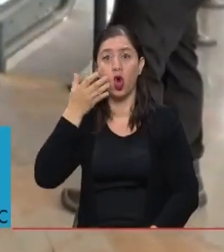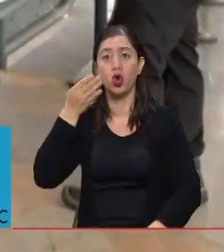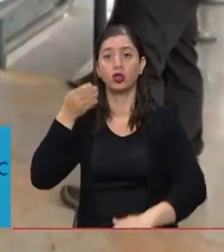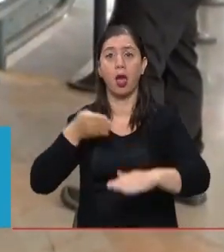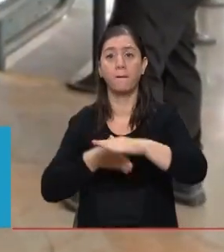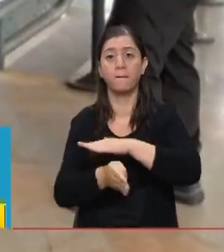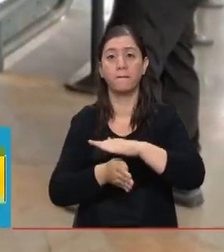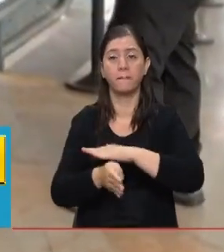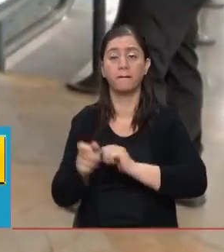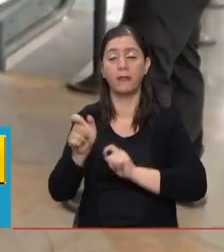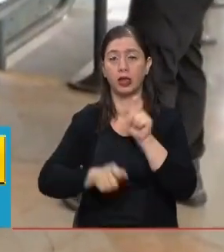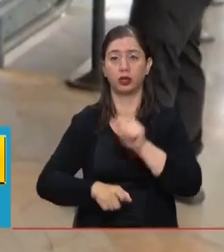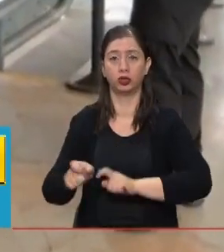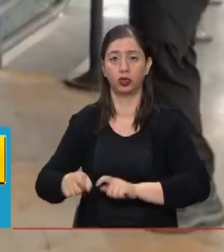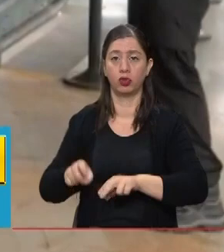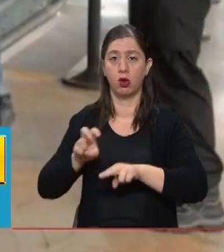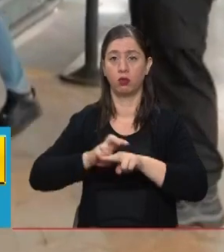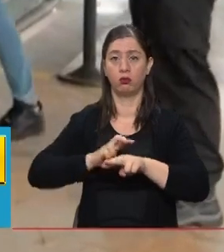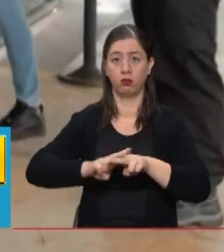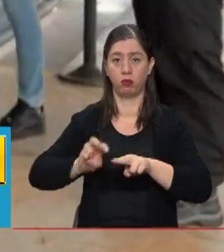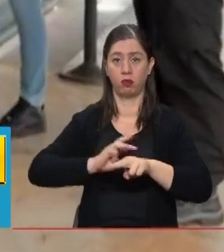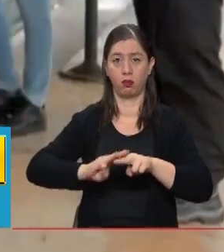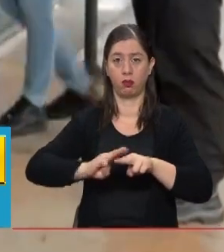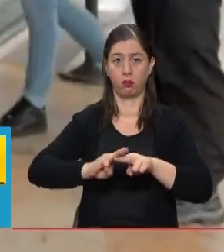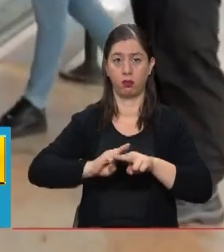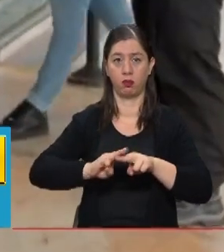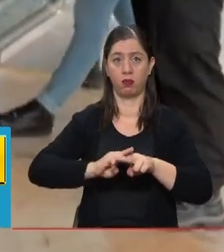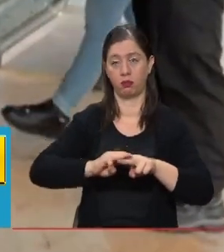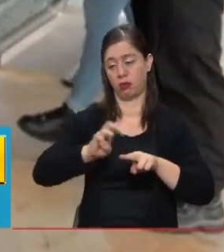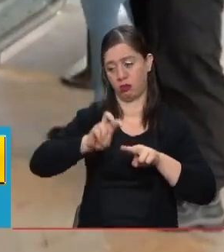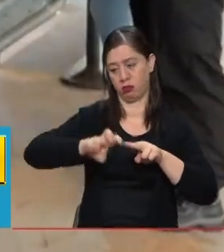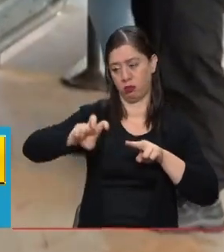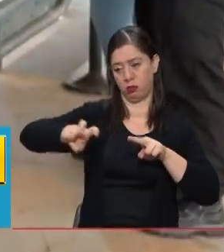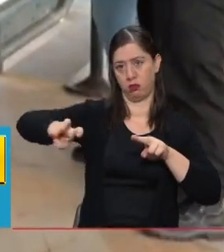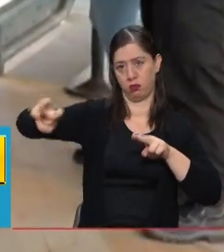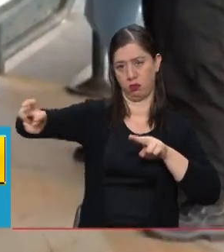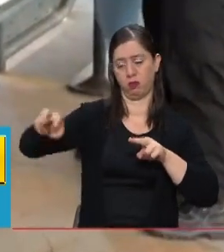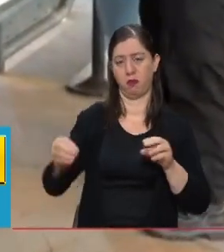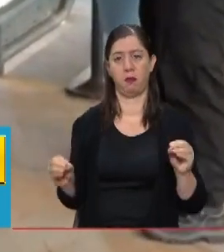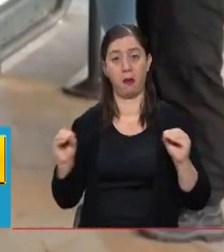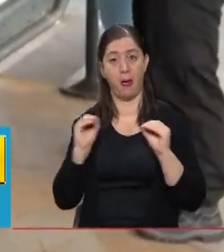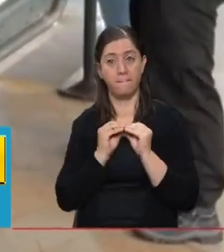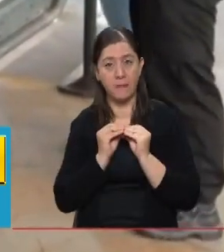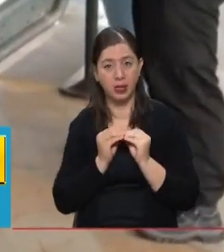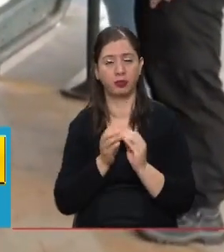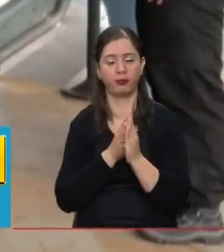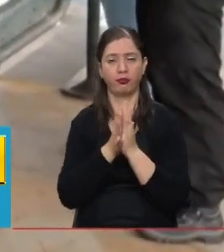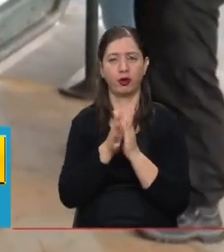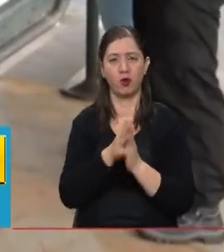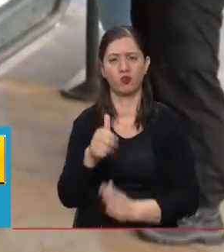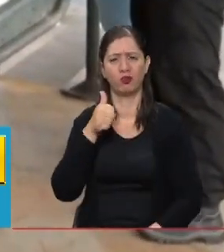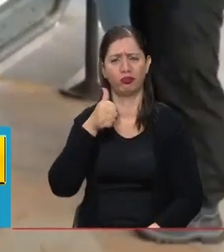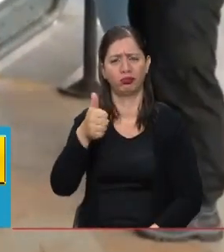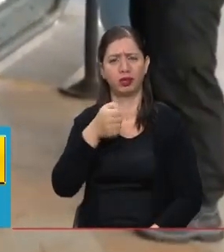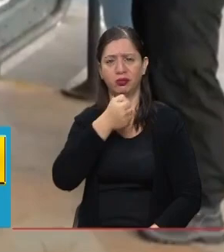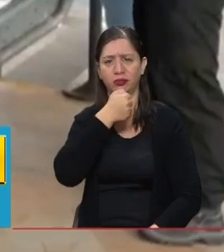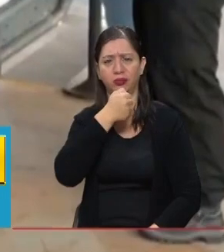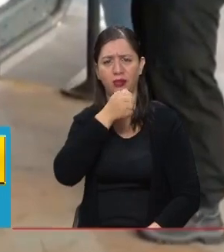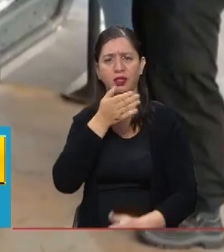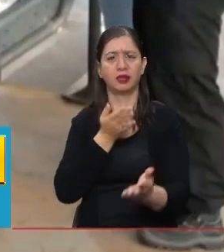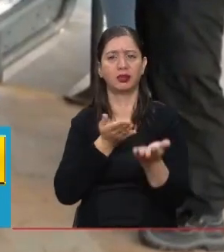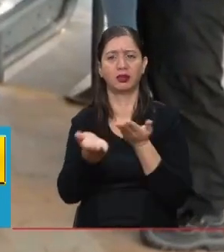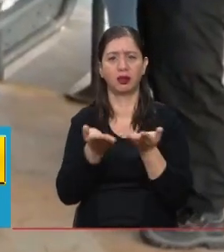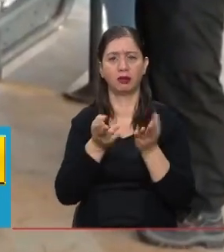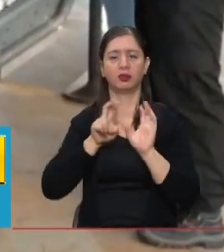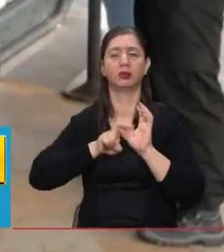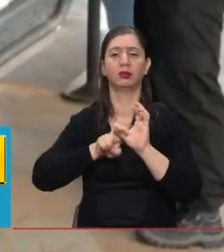diariamente por estas, las cabinas de El Miocable. A propósito, para ampliar más información, que de hecho es una muy buena noticia para el servicio público de